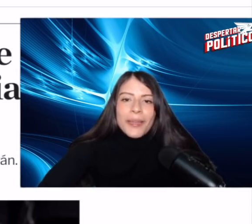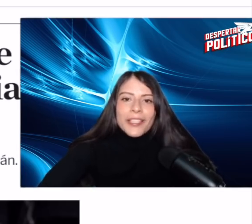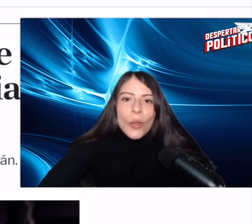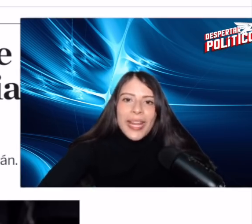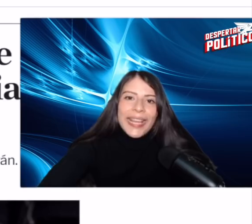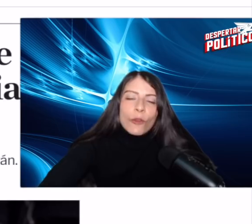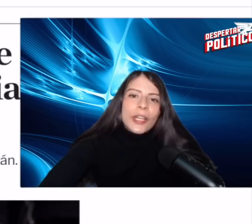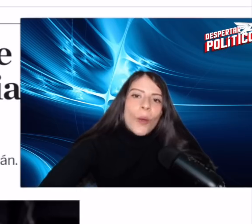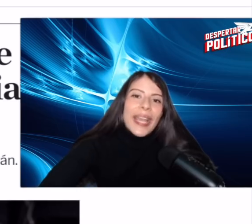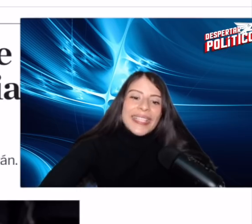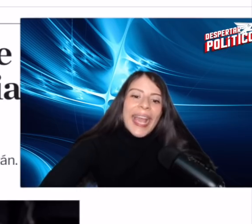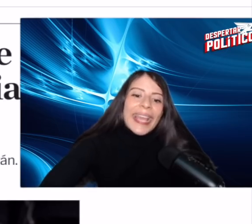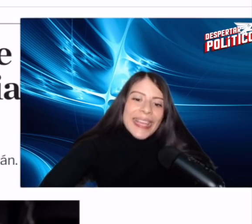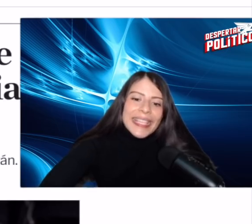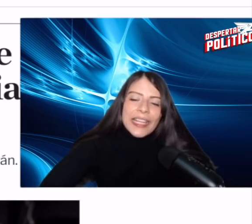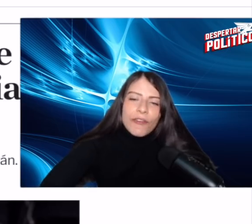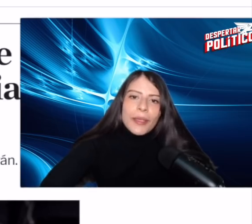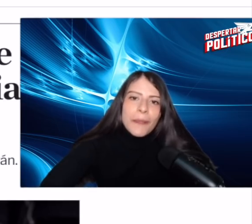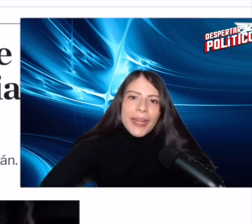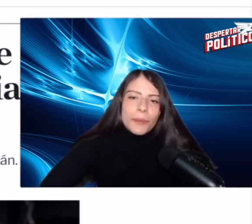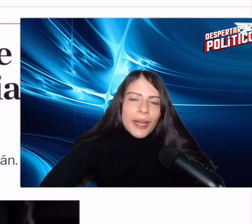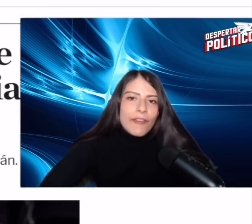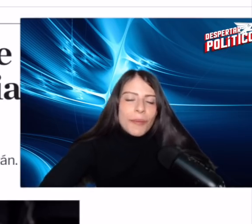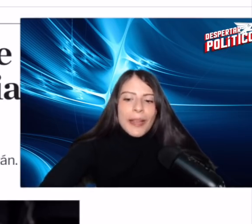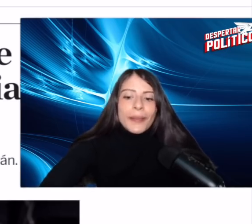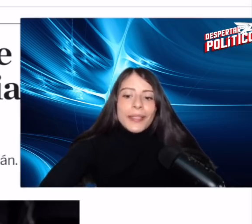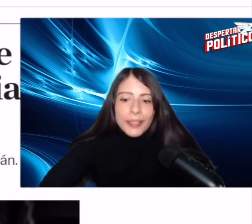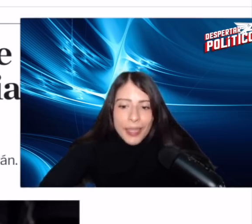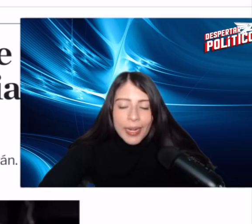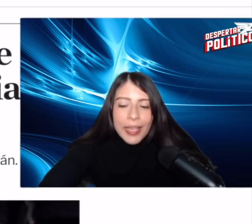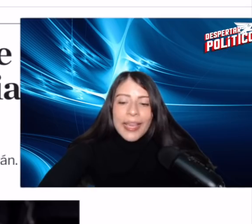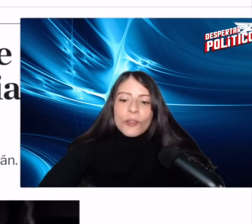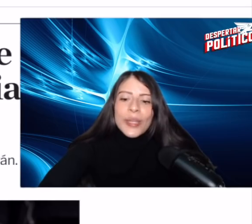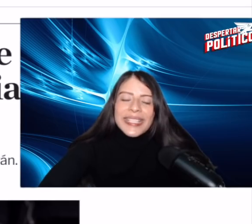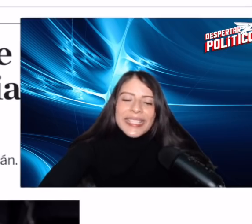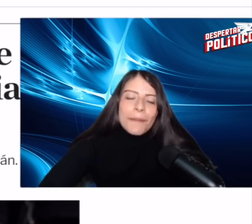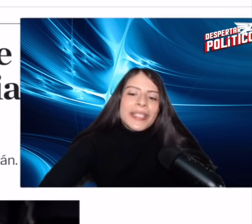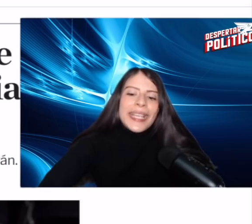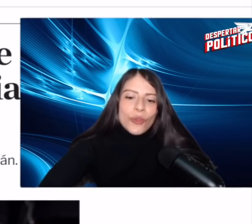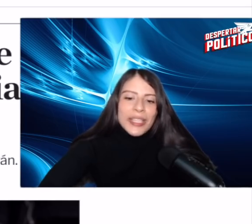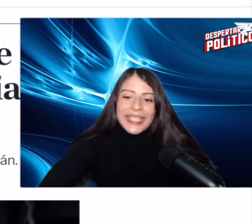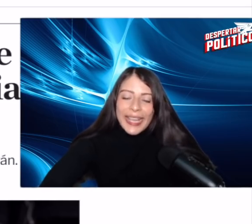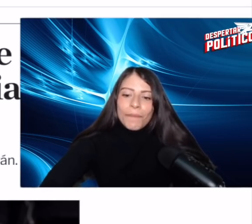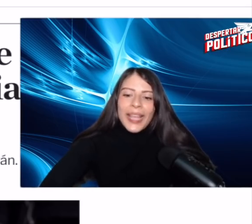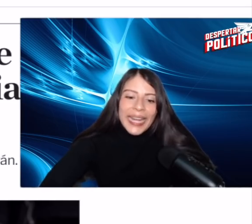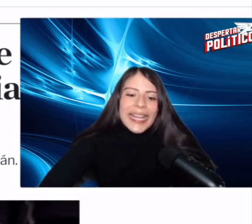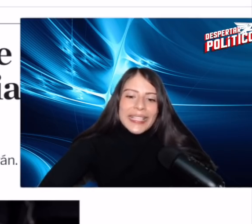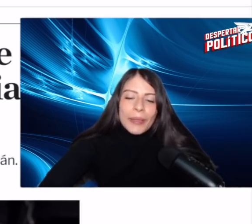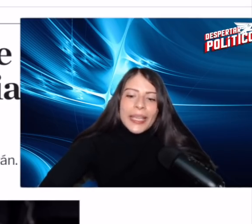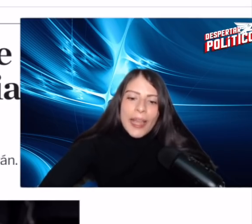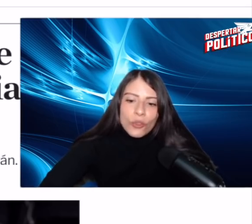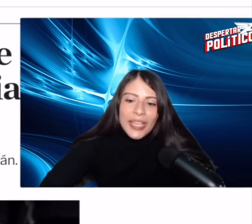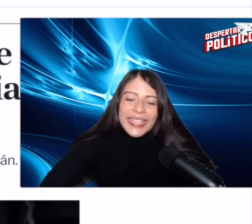de haber sido él el que contrató a exagentes del FBI para espiar a la familia presidencial. Que todas estas investigaciones que